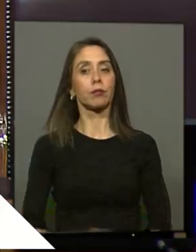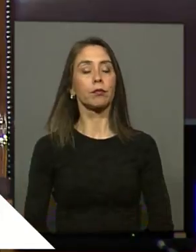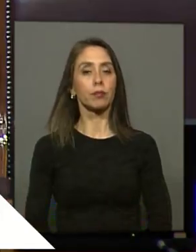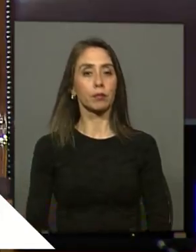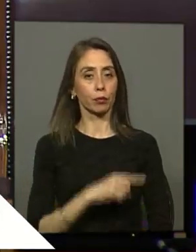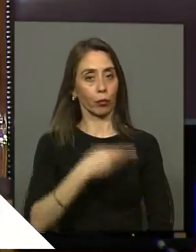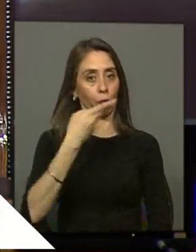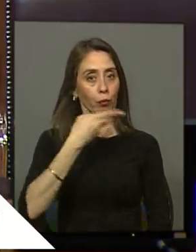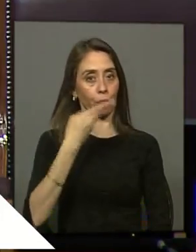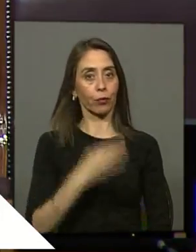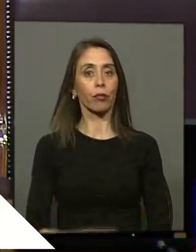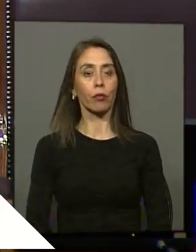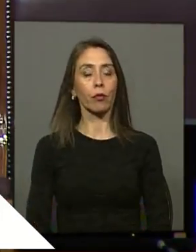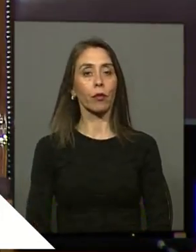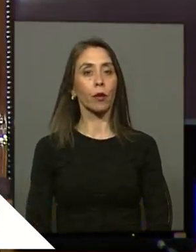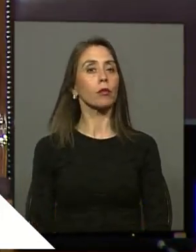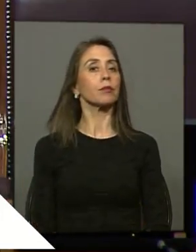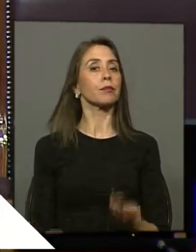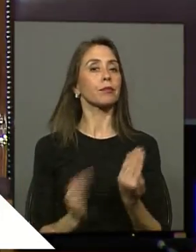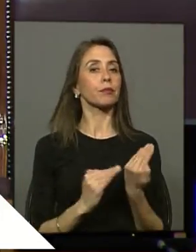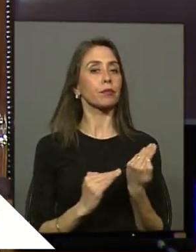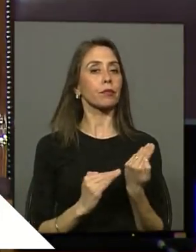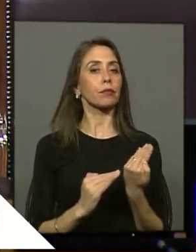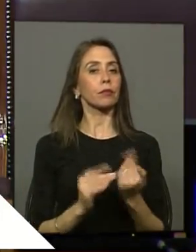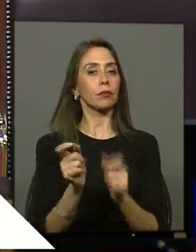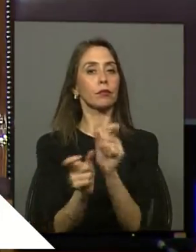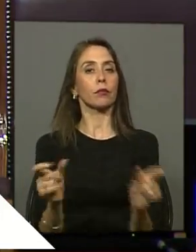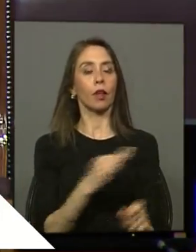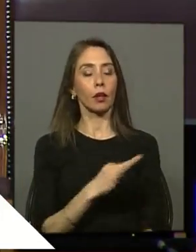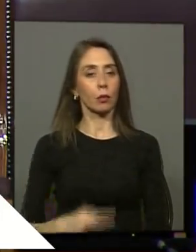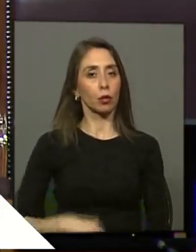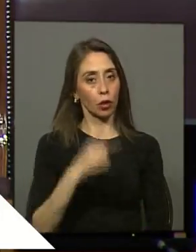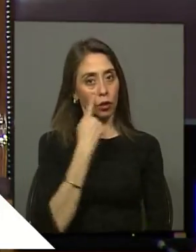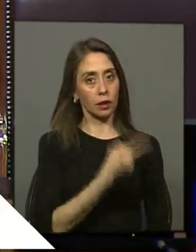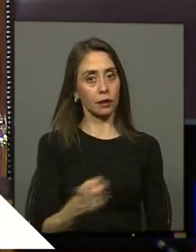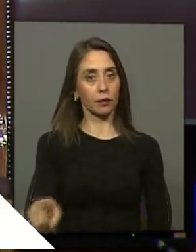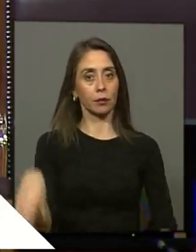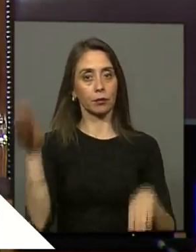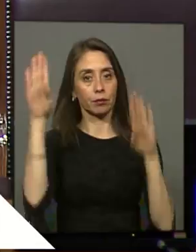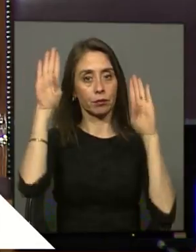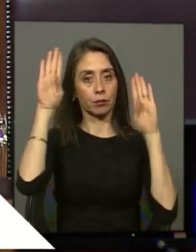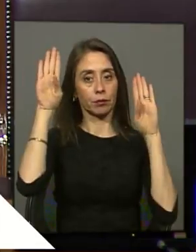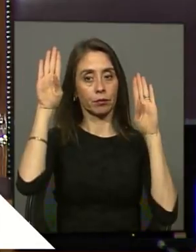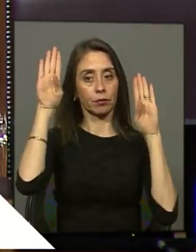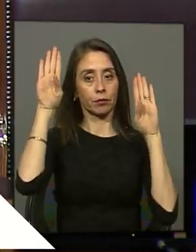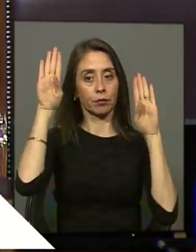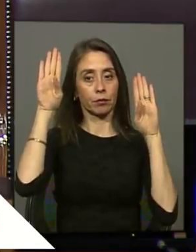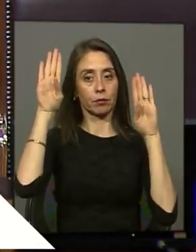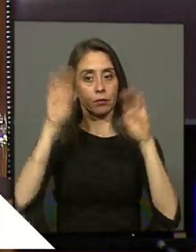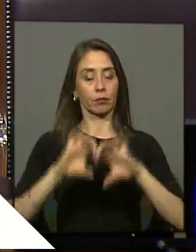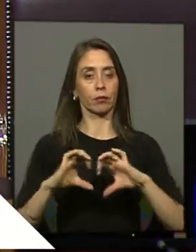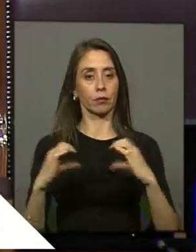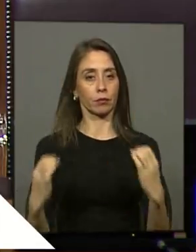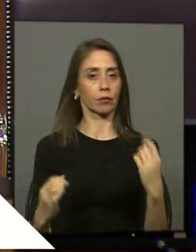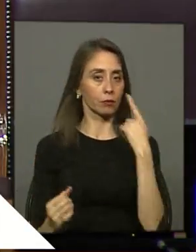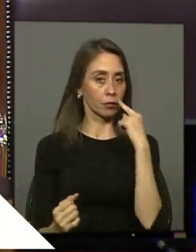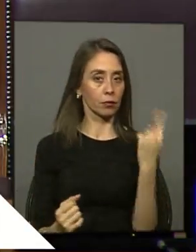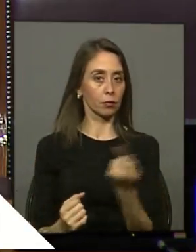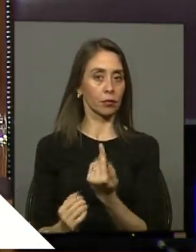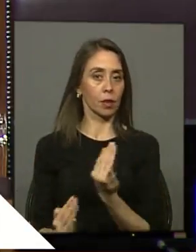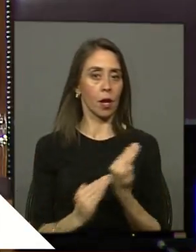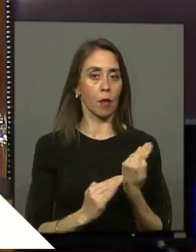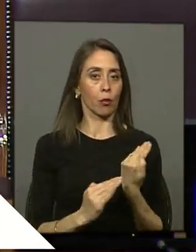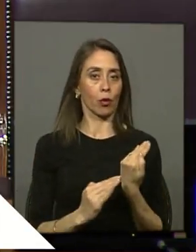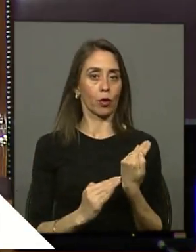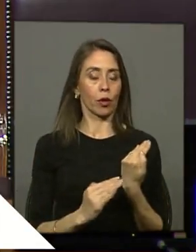vuestra intervención con la adhesión de los colegas parlamentarios que en el interior del hemiciclo se encuentran respaldando